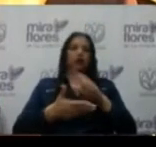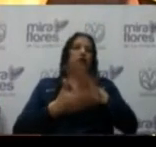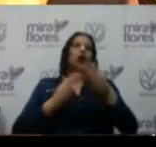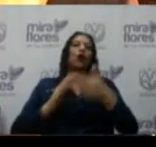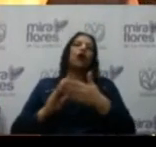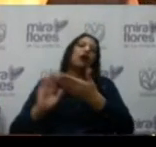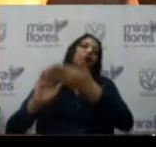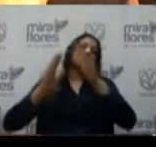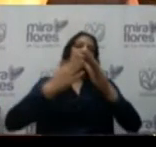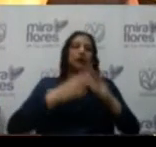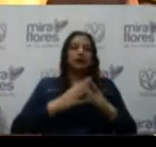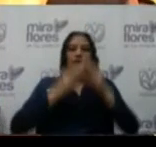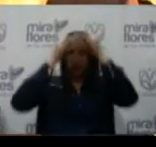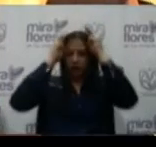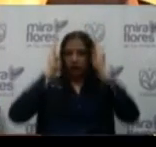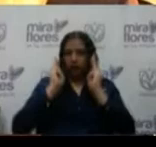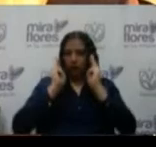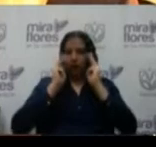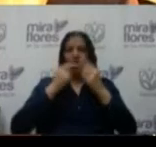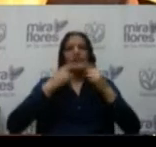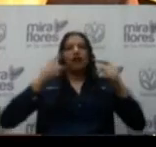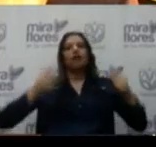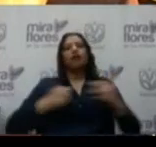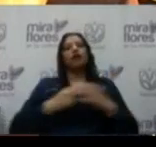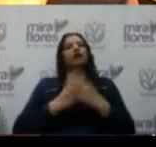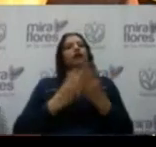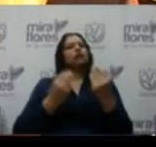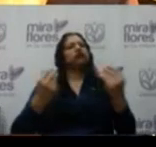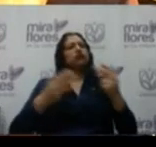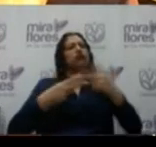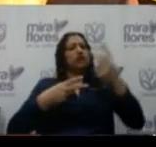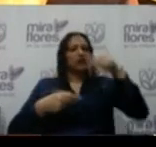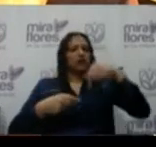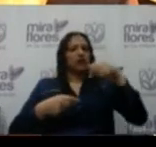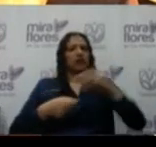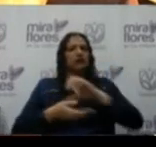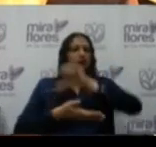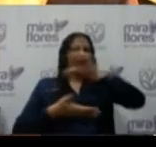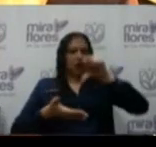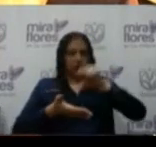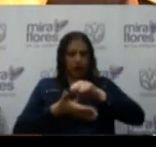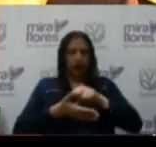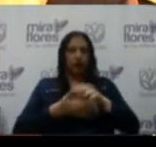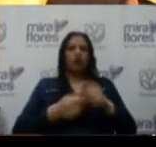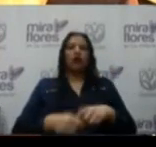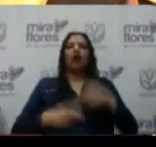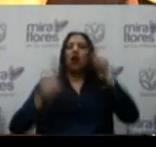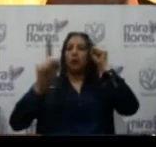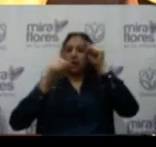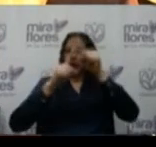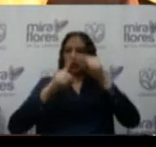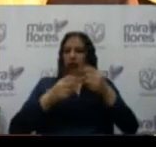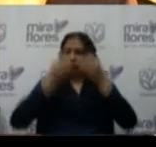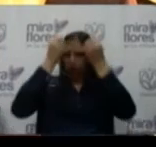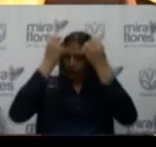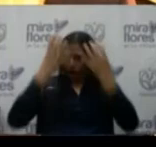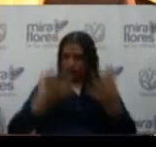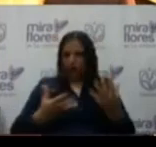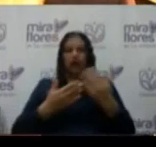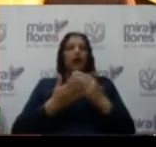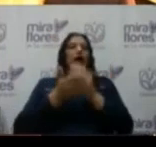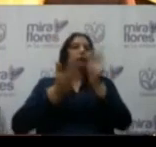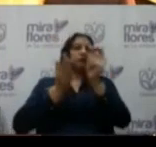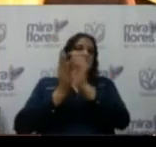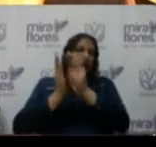conventos religiosos, títulos de Castilla y varios vecinos de esta capital, con el objeto de dar cumplimiento a lo prevenido en